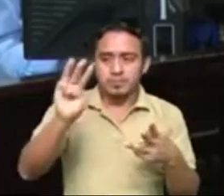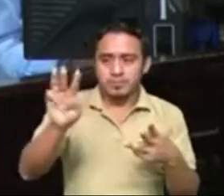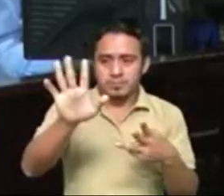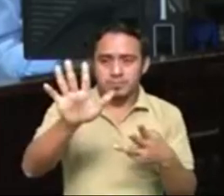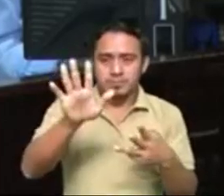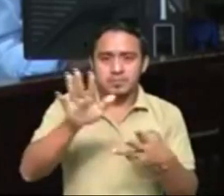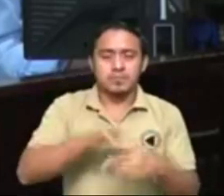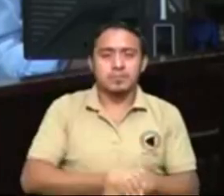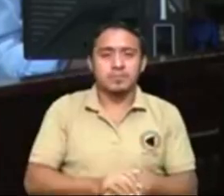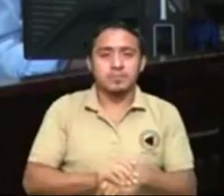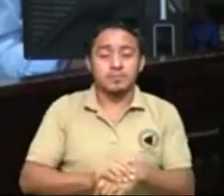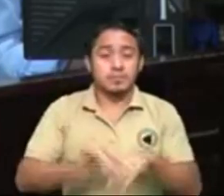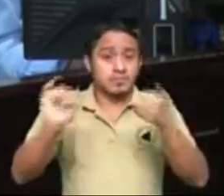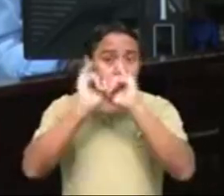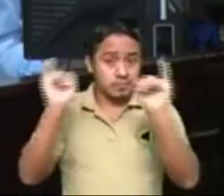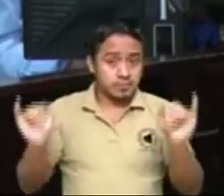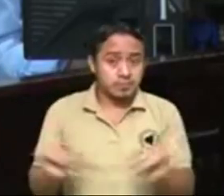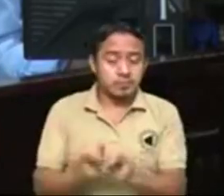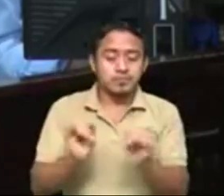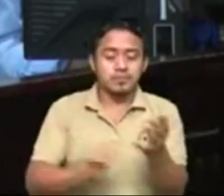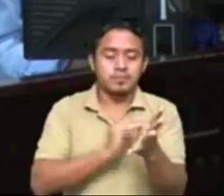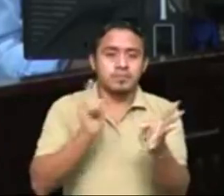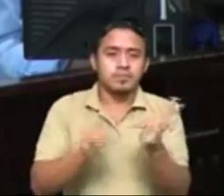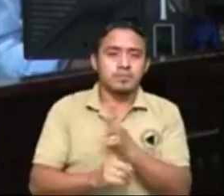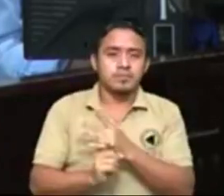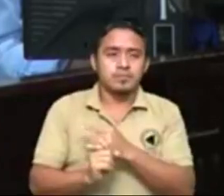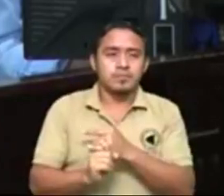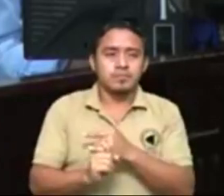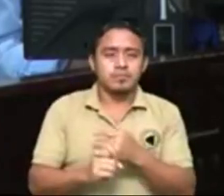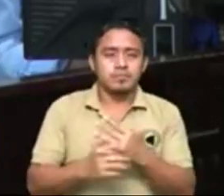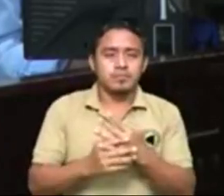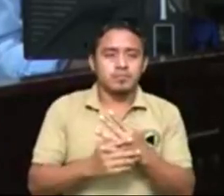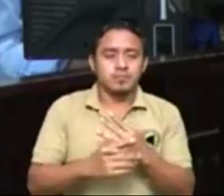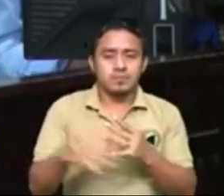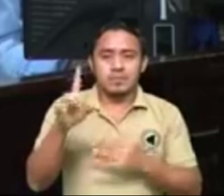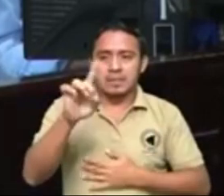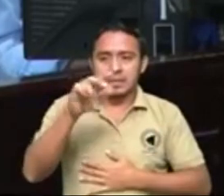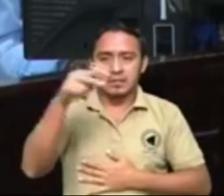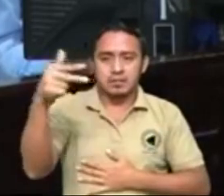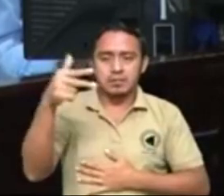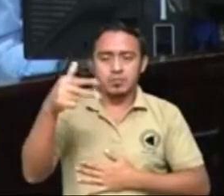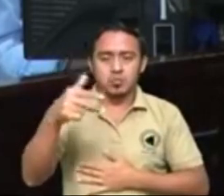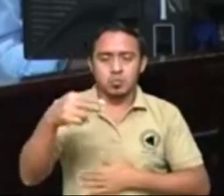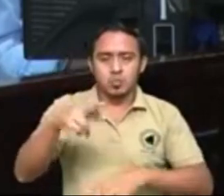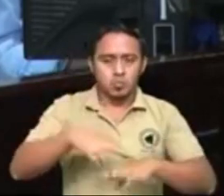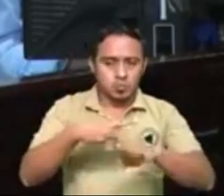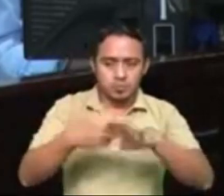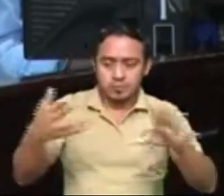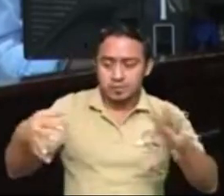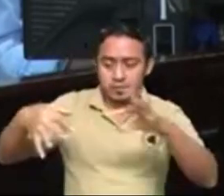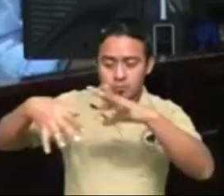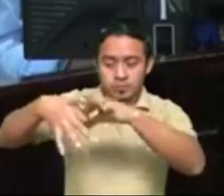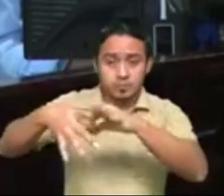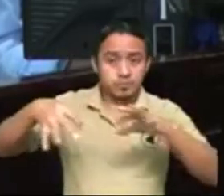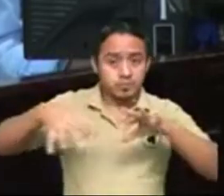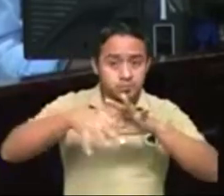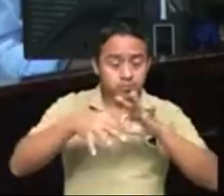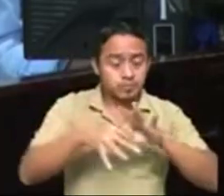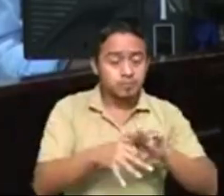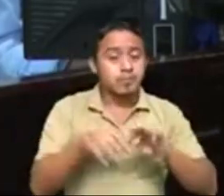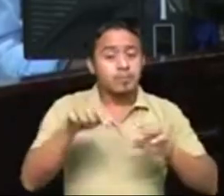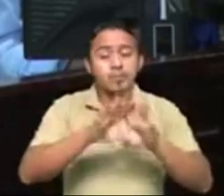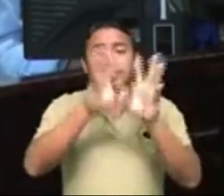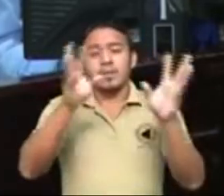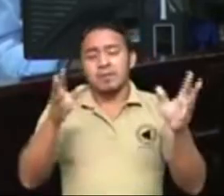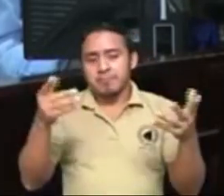35 instrumentos internacionales y 18 normas consolidadas, lo que nos da